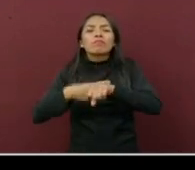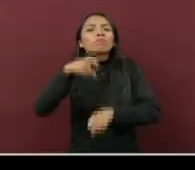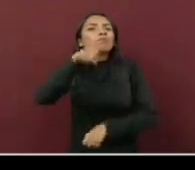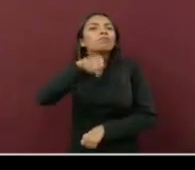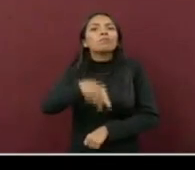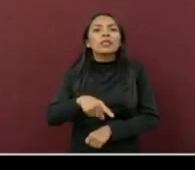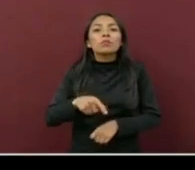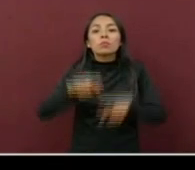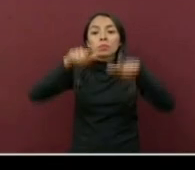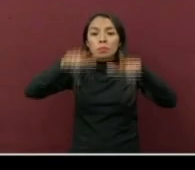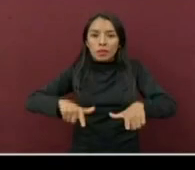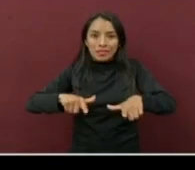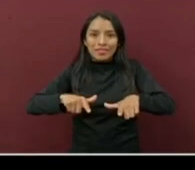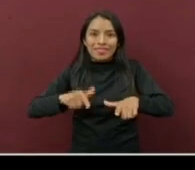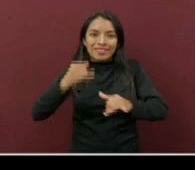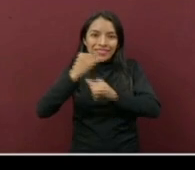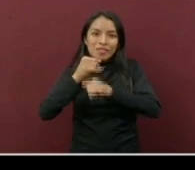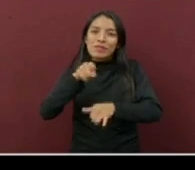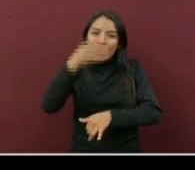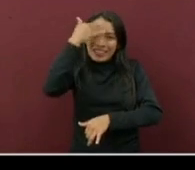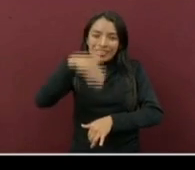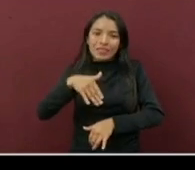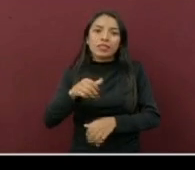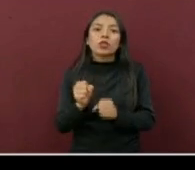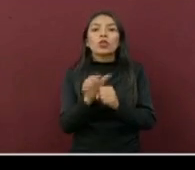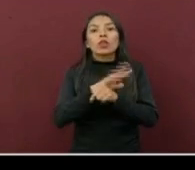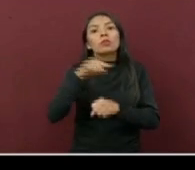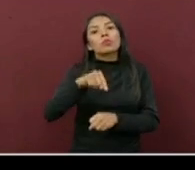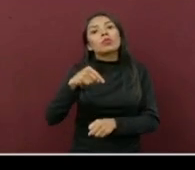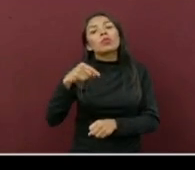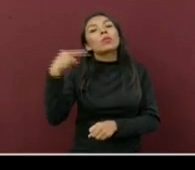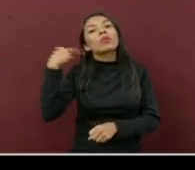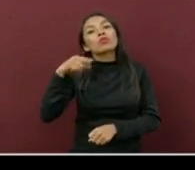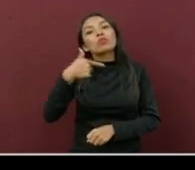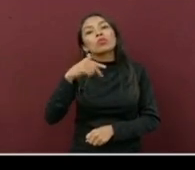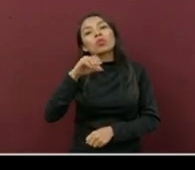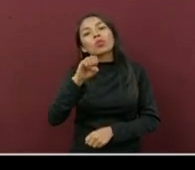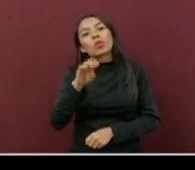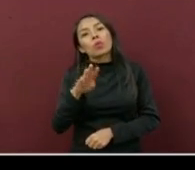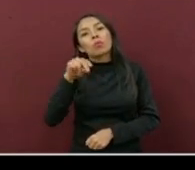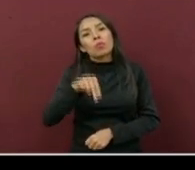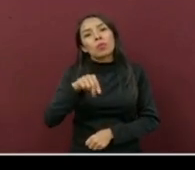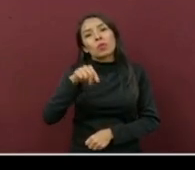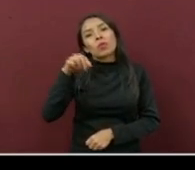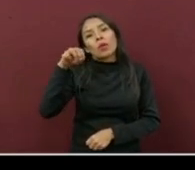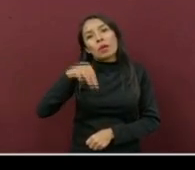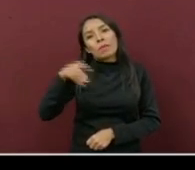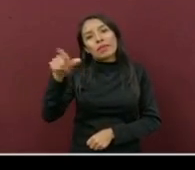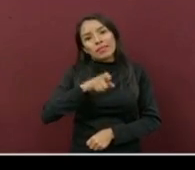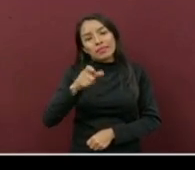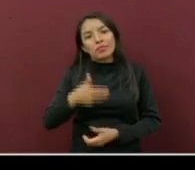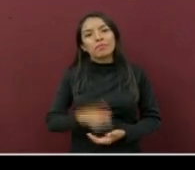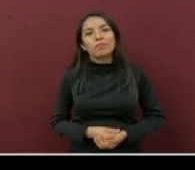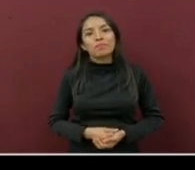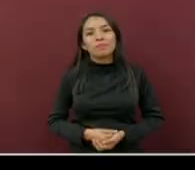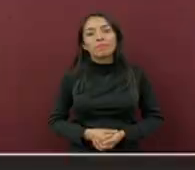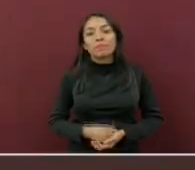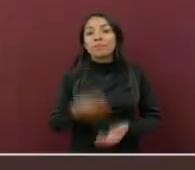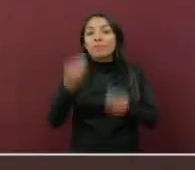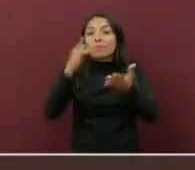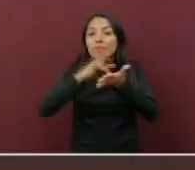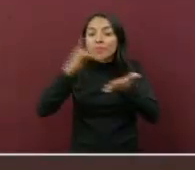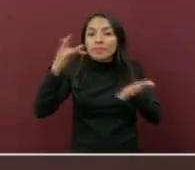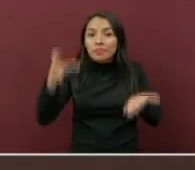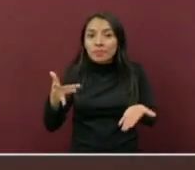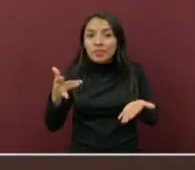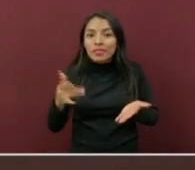una página que ya ustedes conocen coronavirus punto veracruz punto gob.mx muchísimas gracias